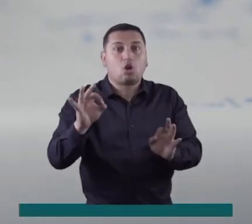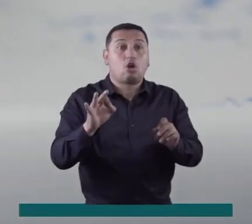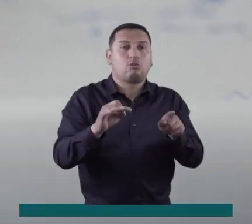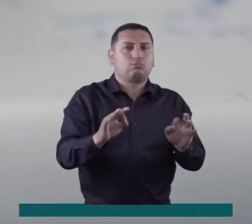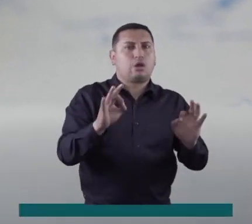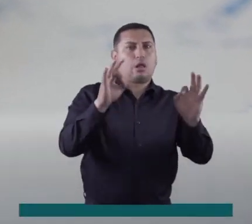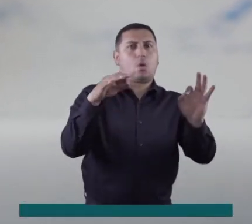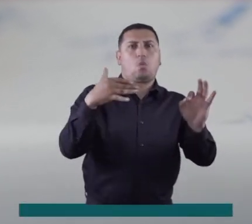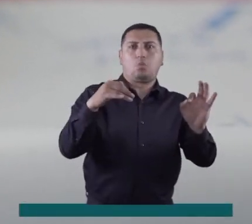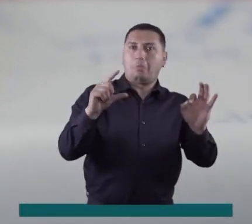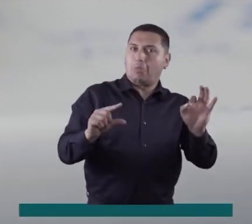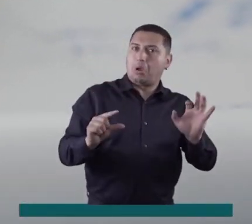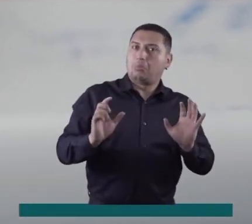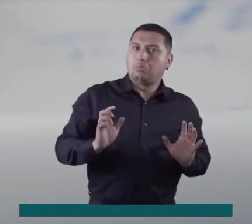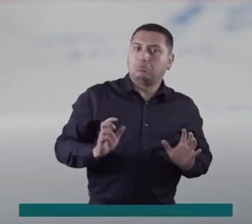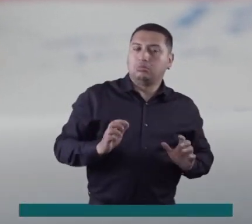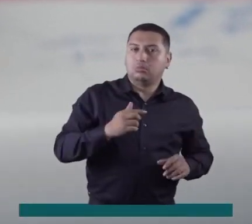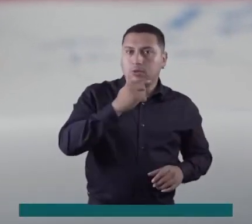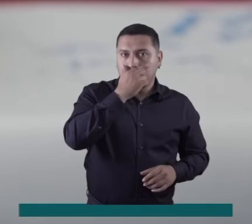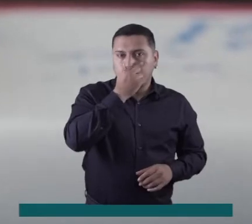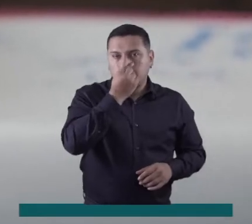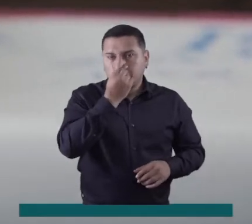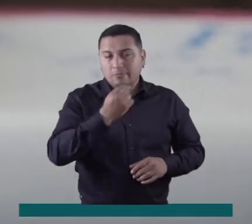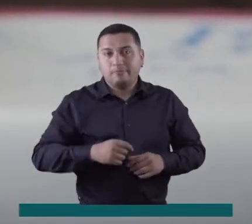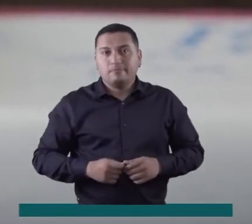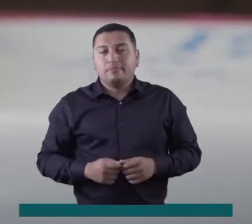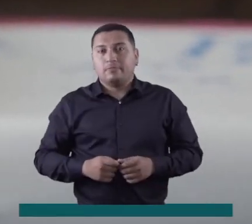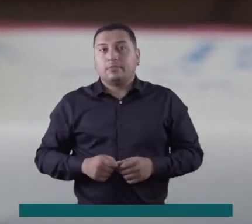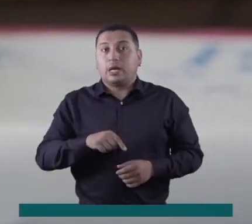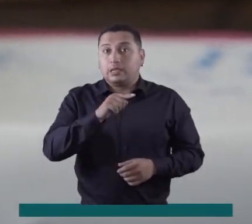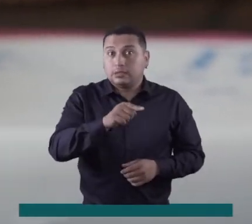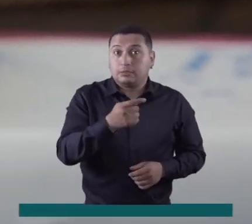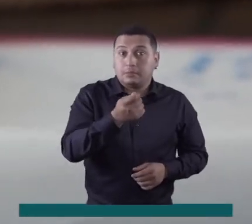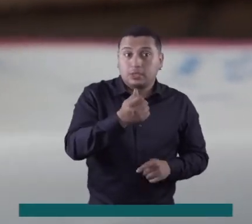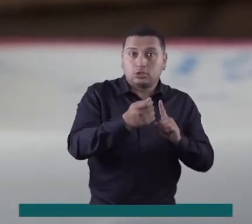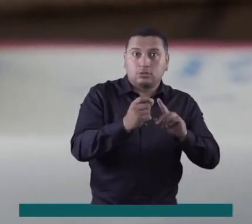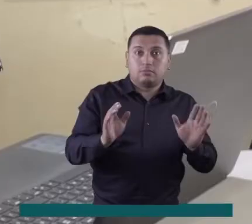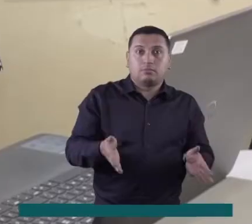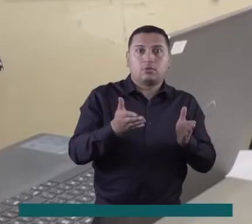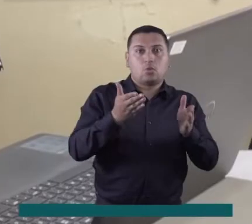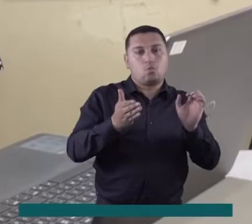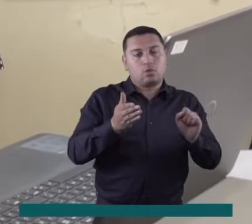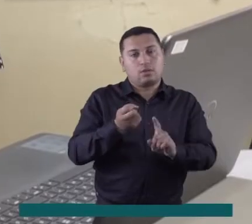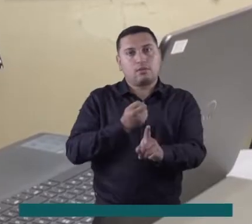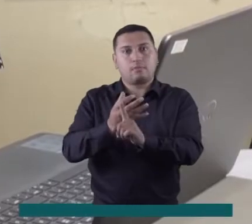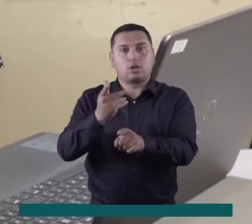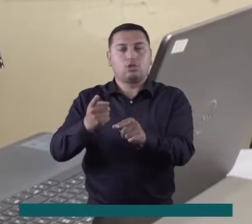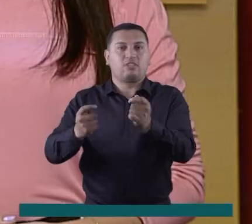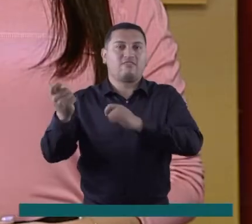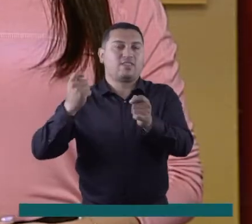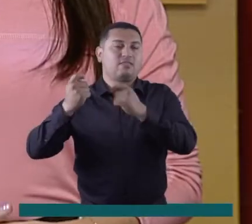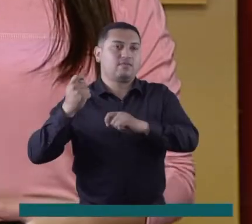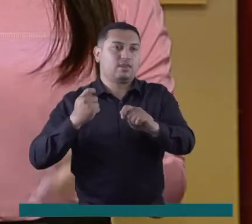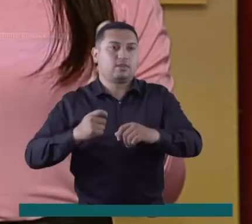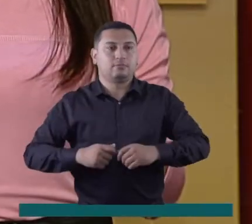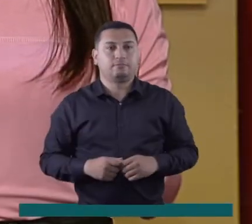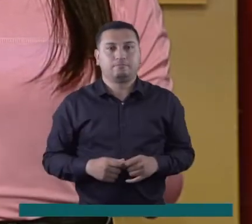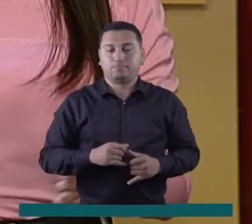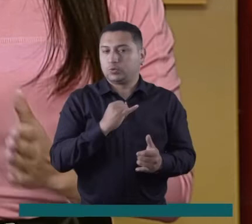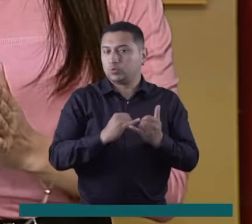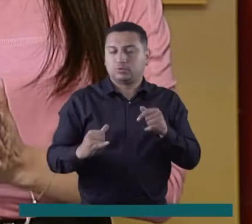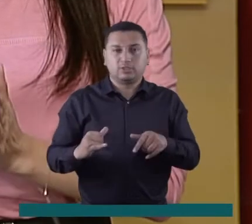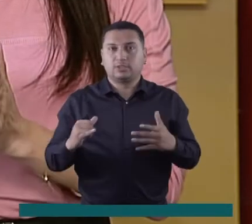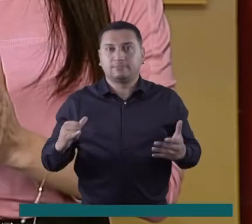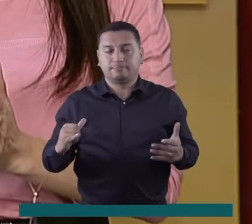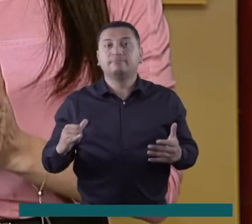mejor calidad? A través de la mejora de precios y de la competencia en promociones, también vamos a tener un gran impacto en ventas. Por